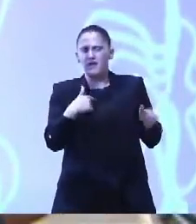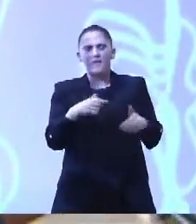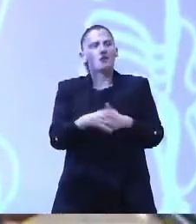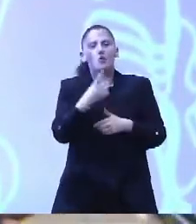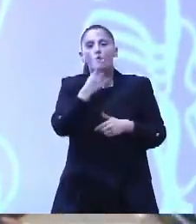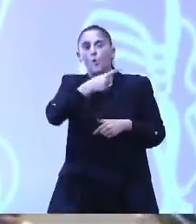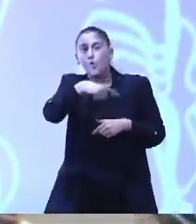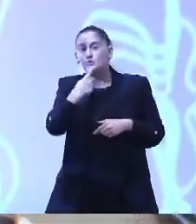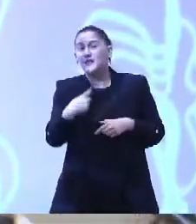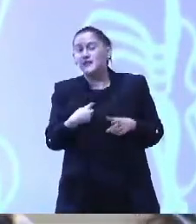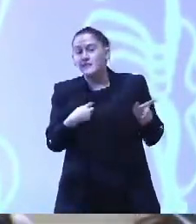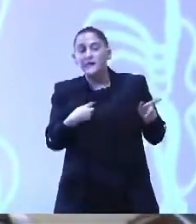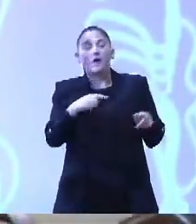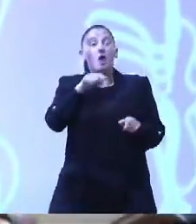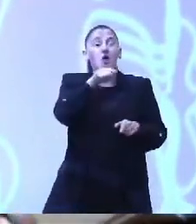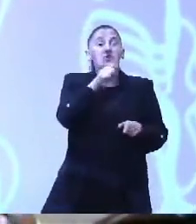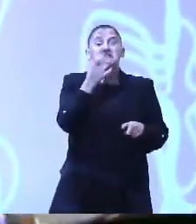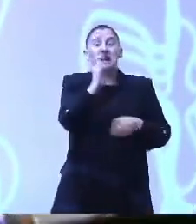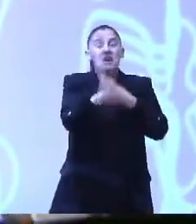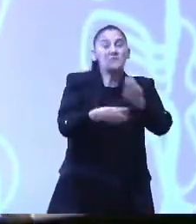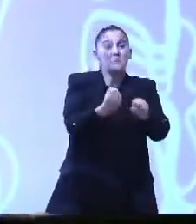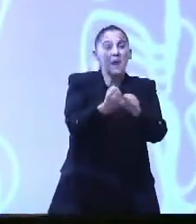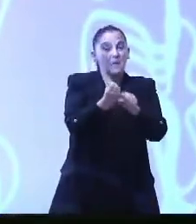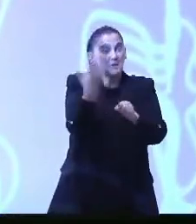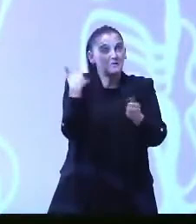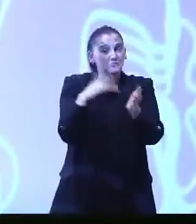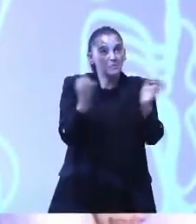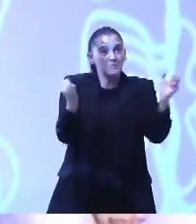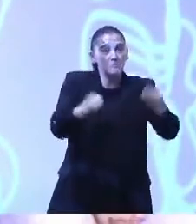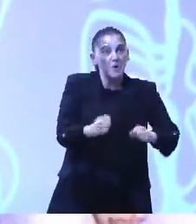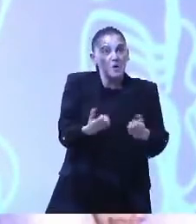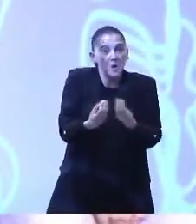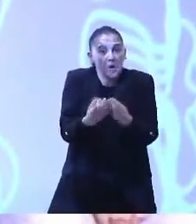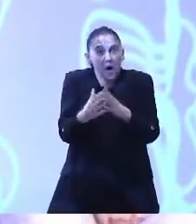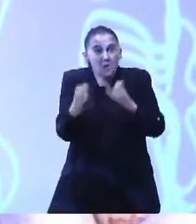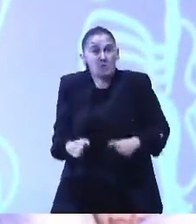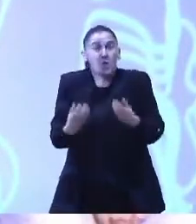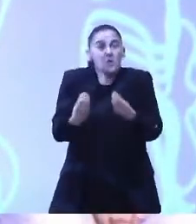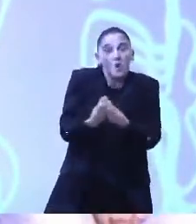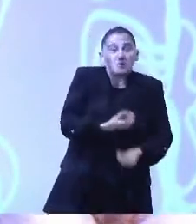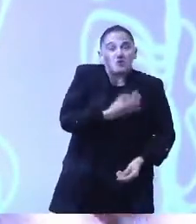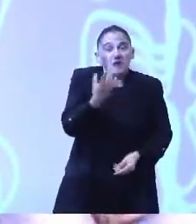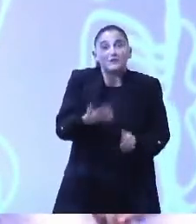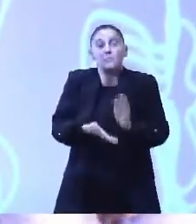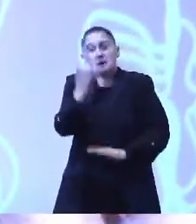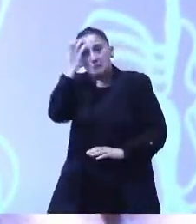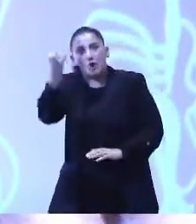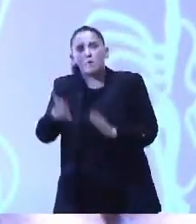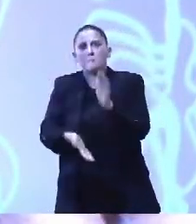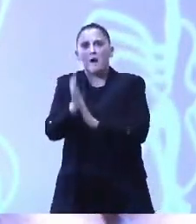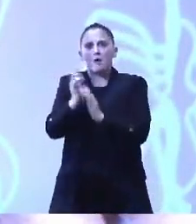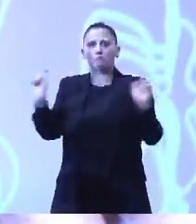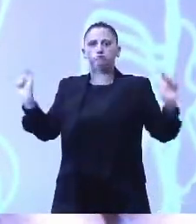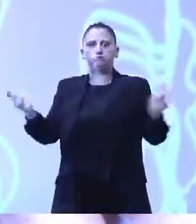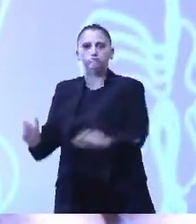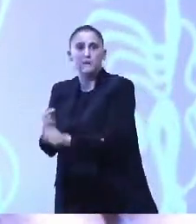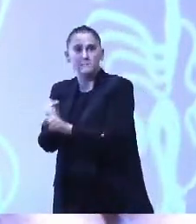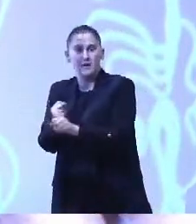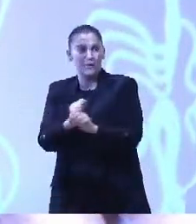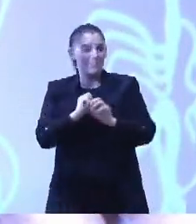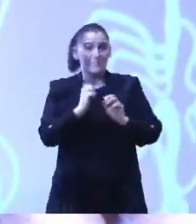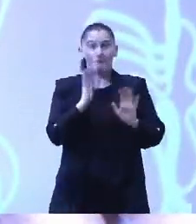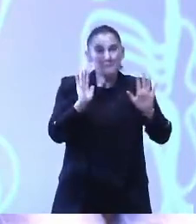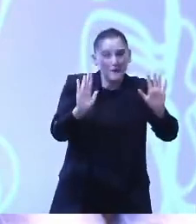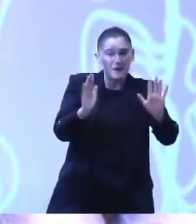Nos dijeron, esa reforma laboral que habéis aprobado con los sindicatos y con la patronal va a destruir empleo. Pues oye, desde que